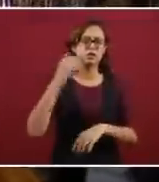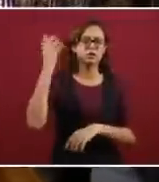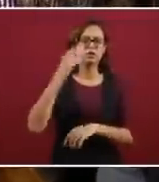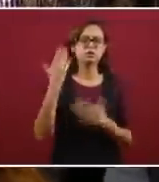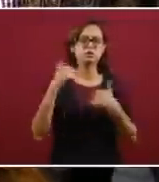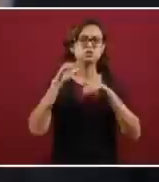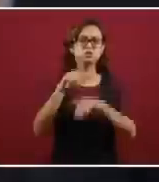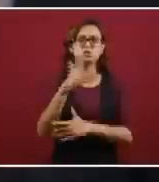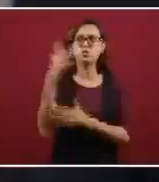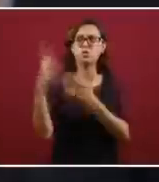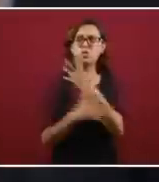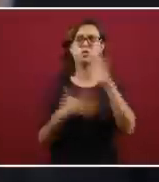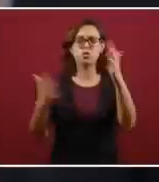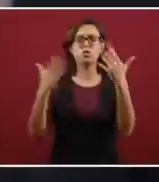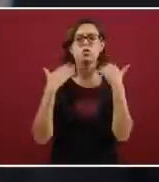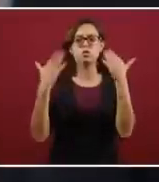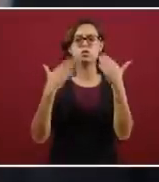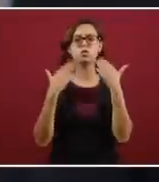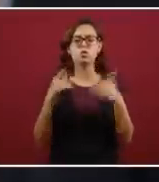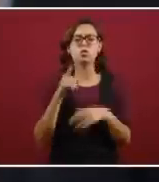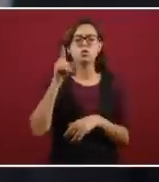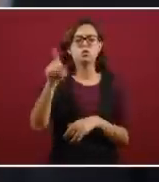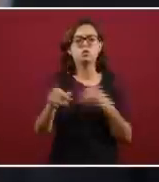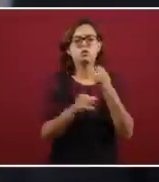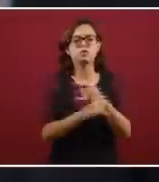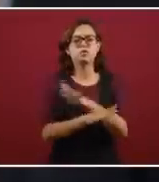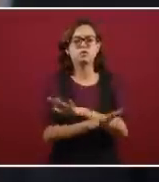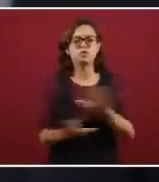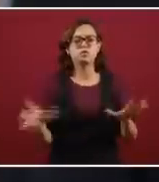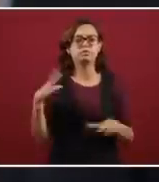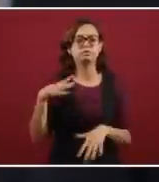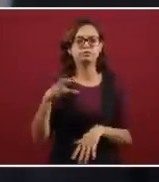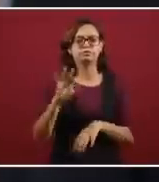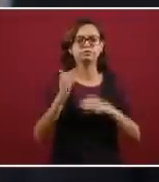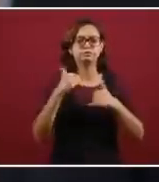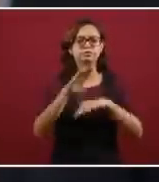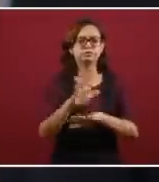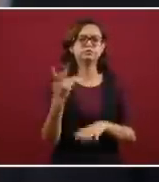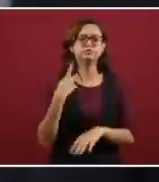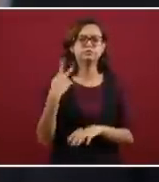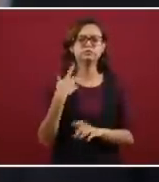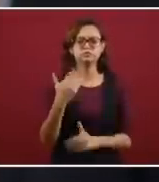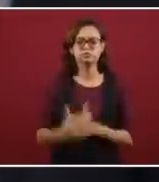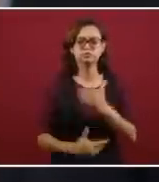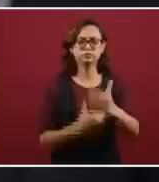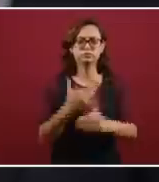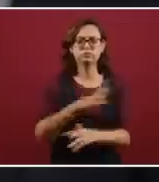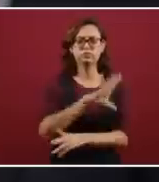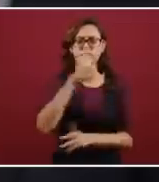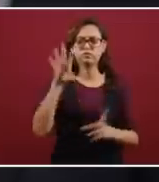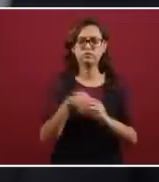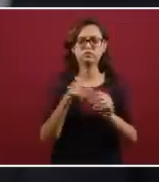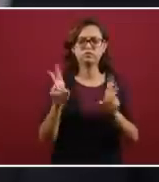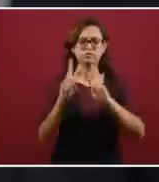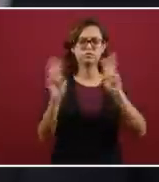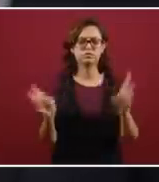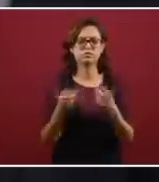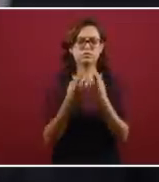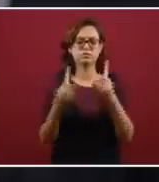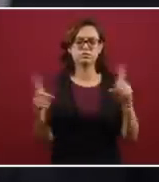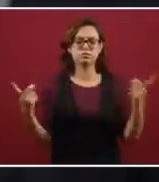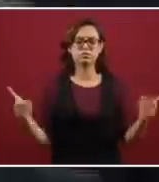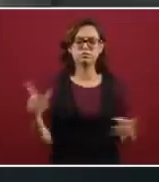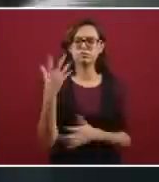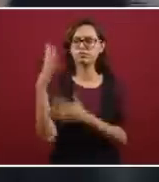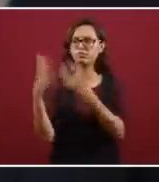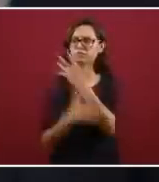Cancillería, el informe nacional voluntario que habla sobre las políticas y avances en todo lo que es desarrollo sostenible de